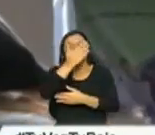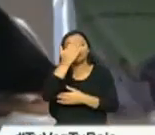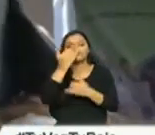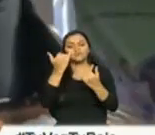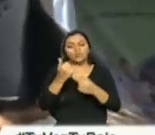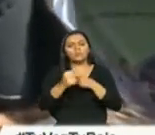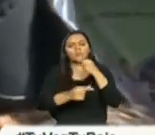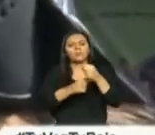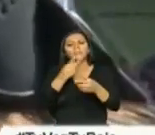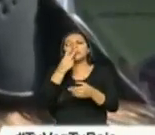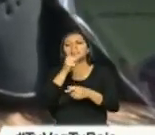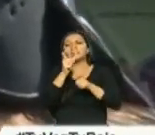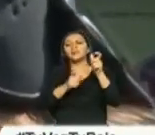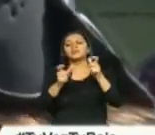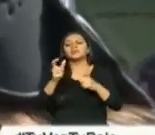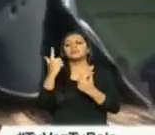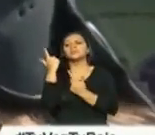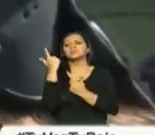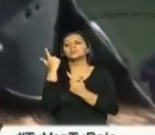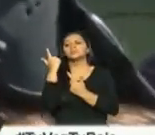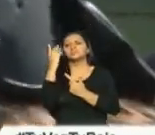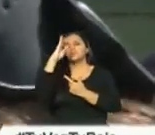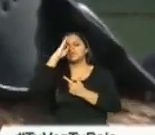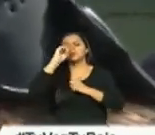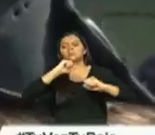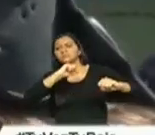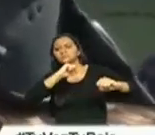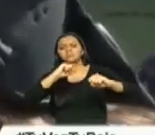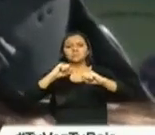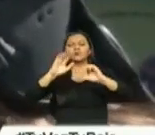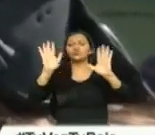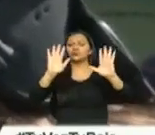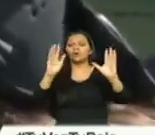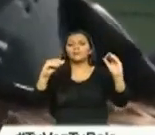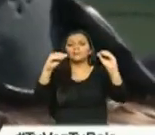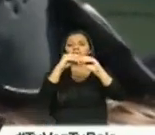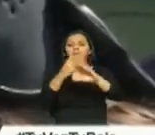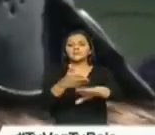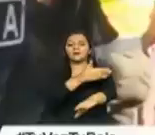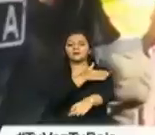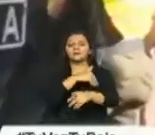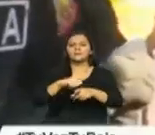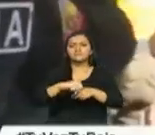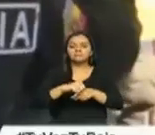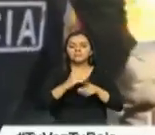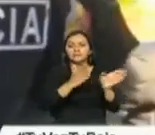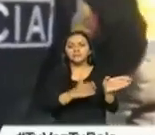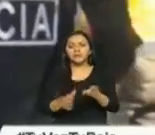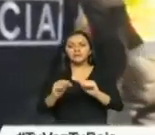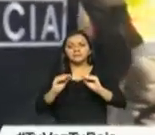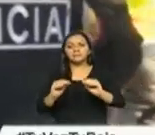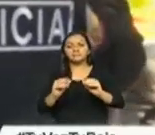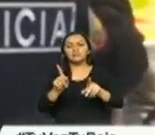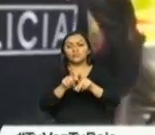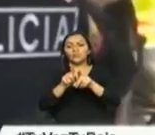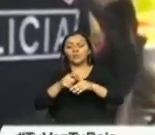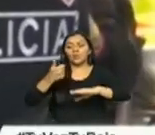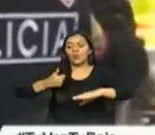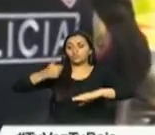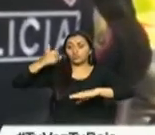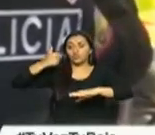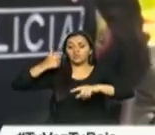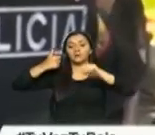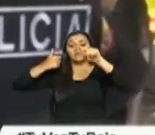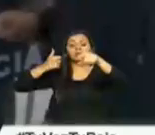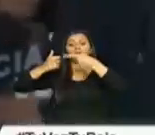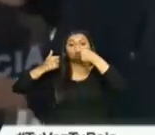que solo van y paran a manifestaciones, sino que en verdad, como nos explicó, él es el gancho entre los manifestantes y